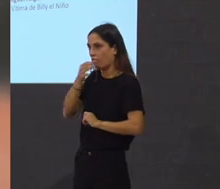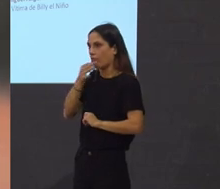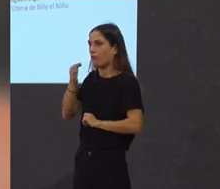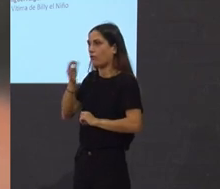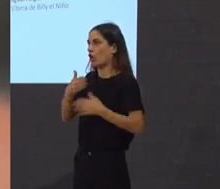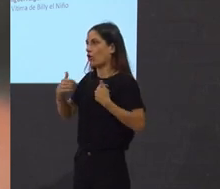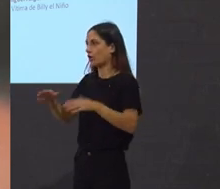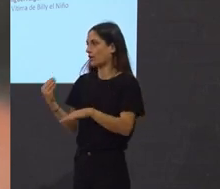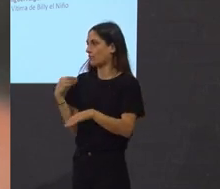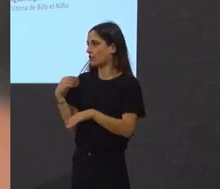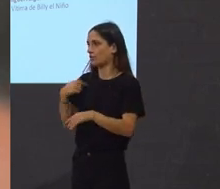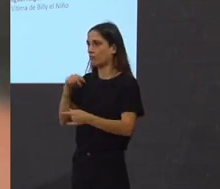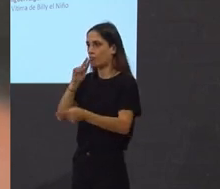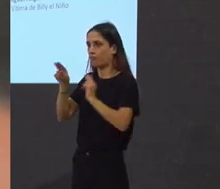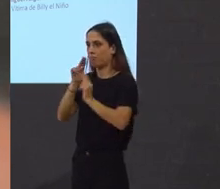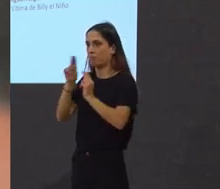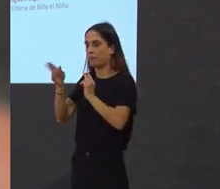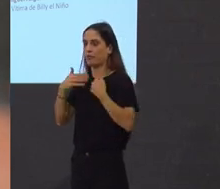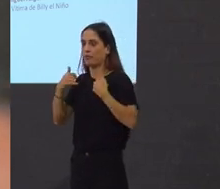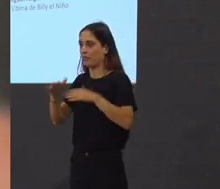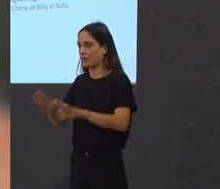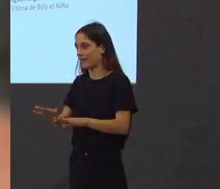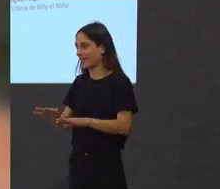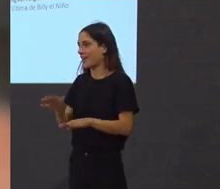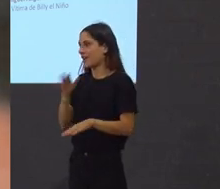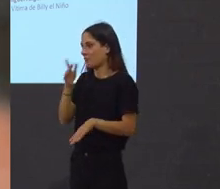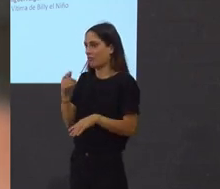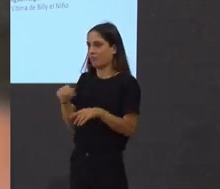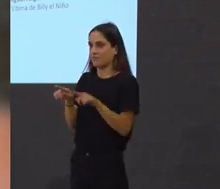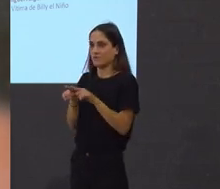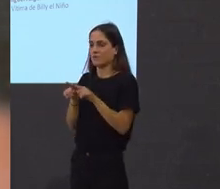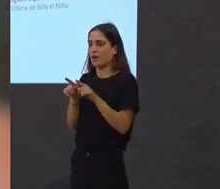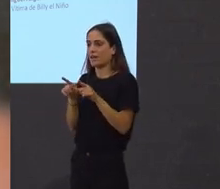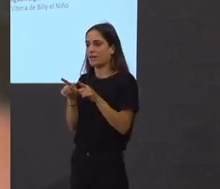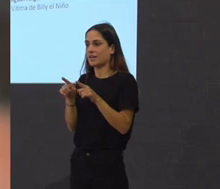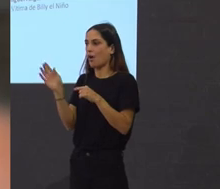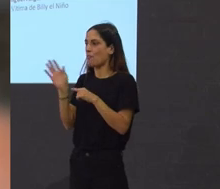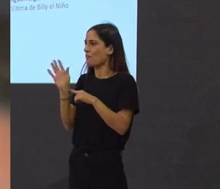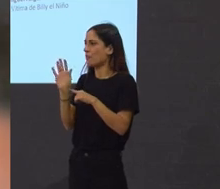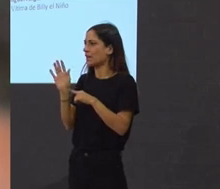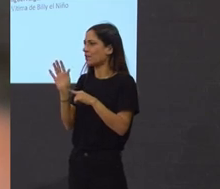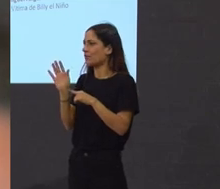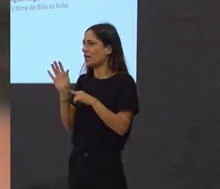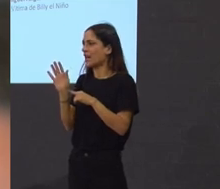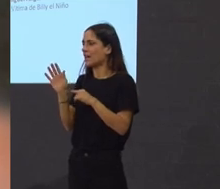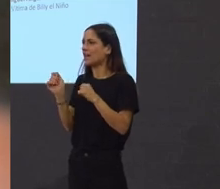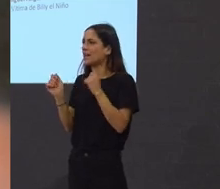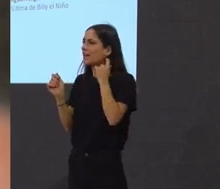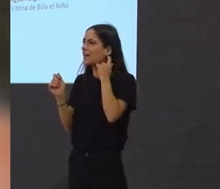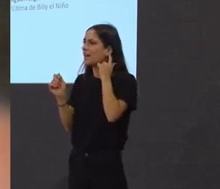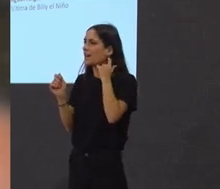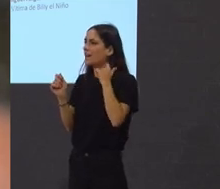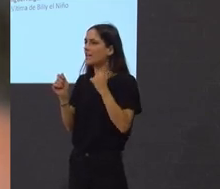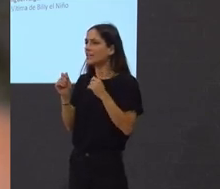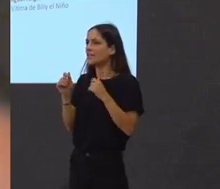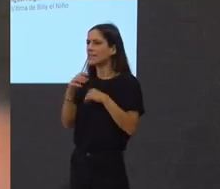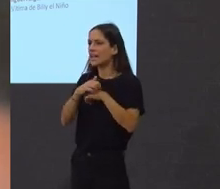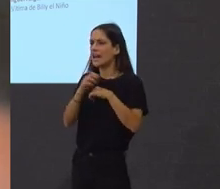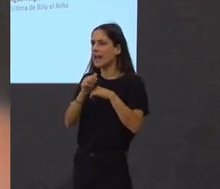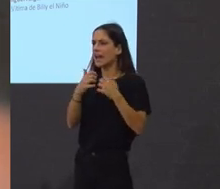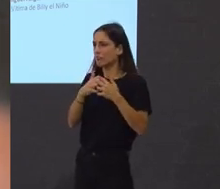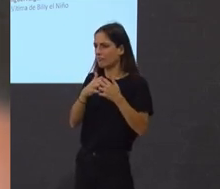del texto de esa famosa película de esto desde la granja mecánica una cosa que